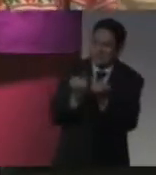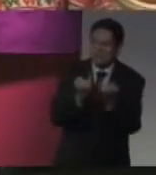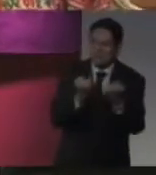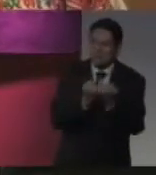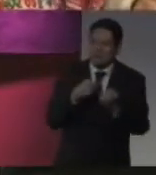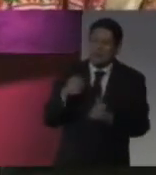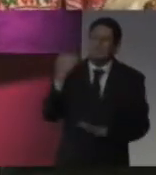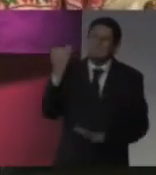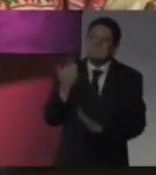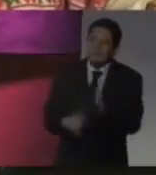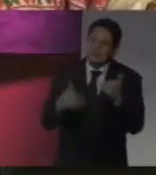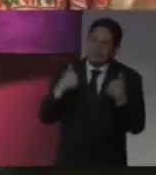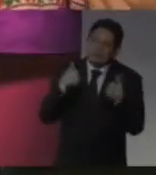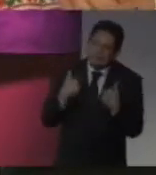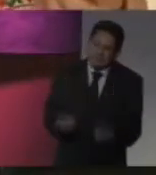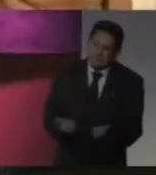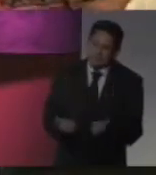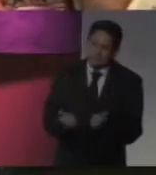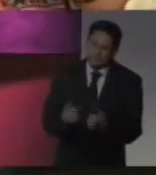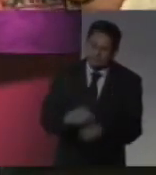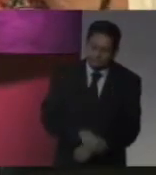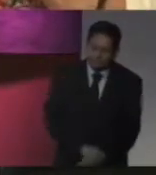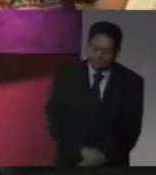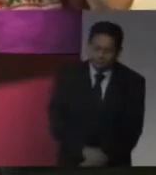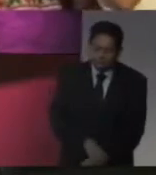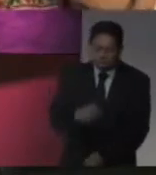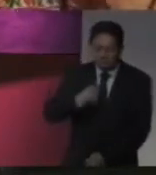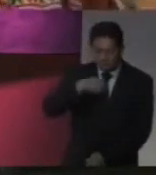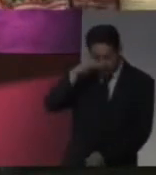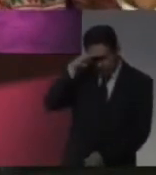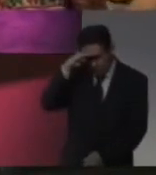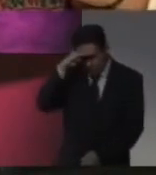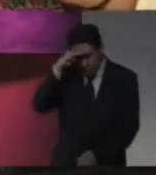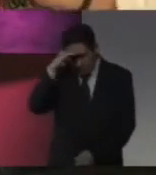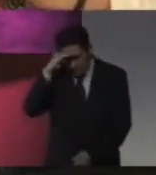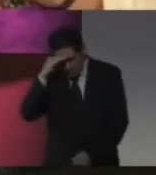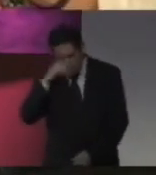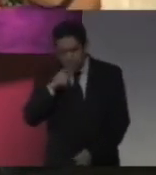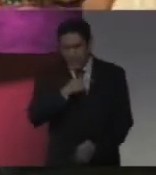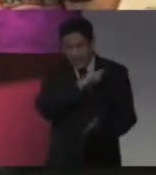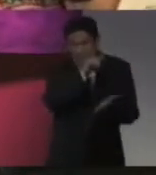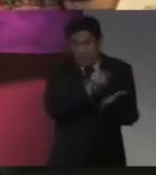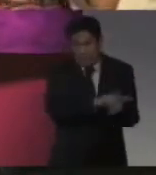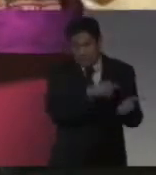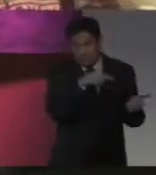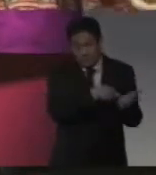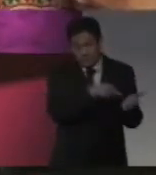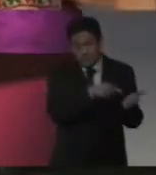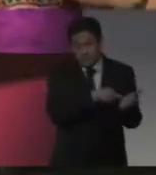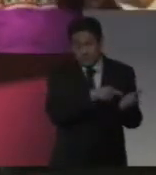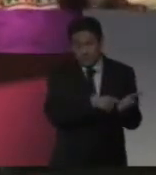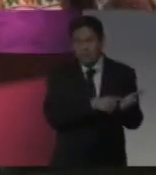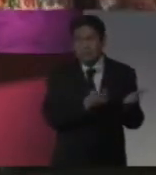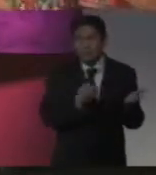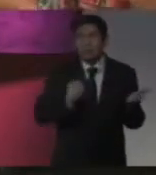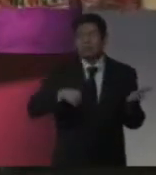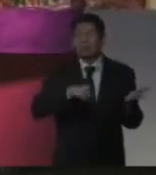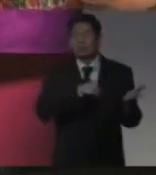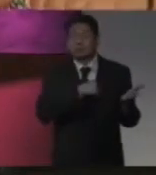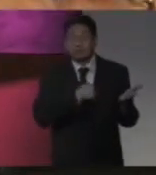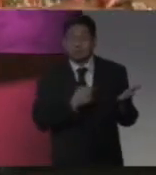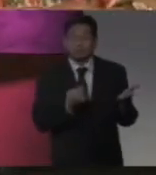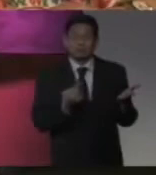su dimensión. Pero yo creo que tenemos, desde el punto de vista jurídico, ¿verdad?, que